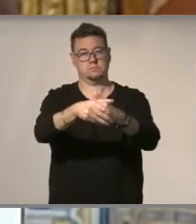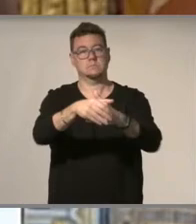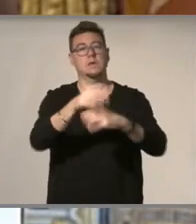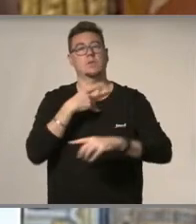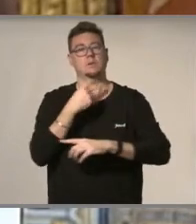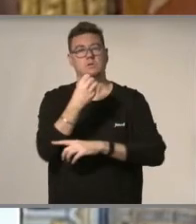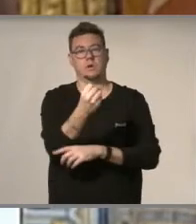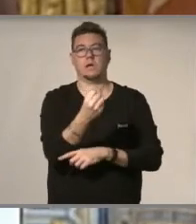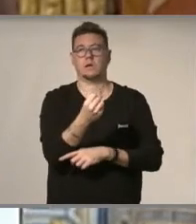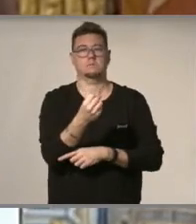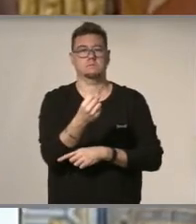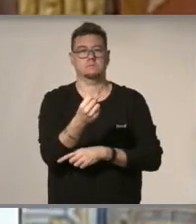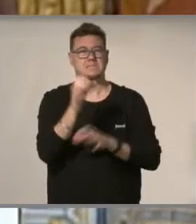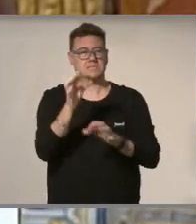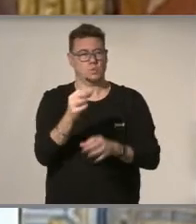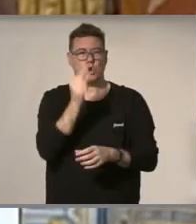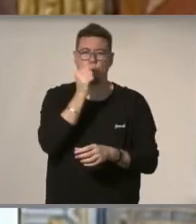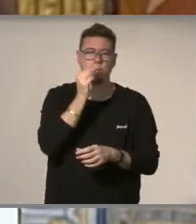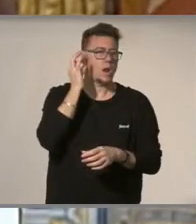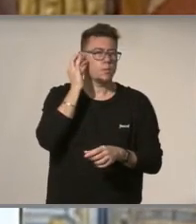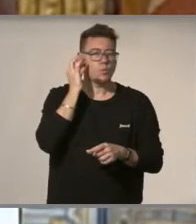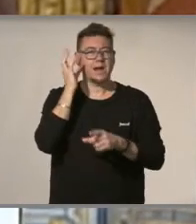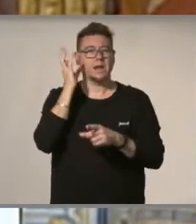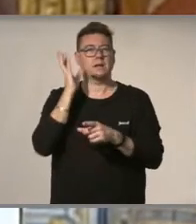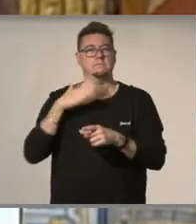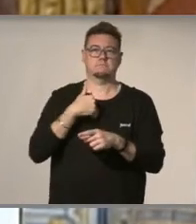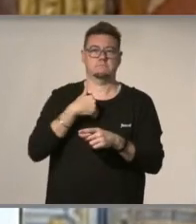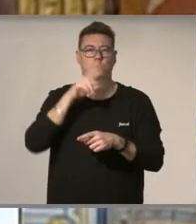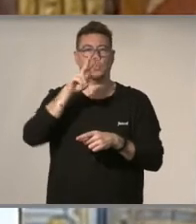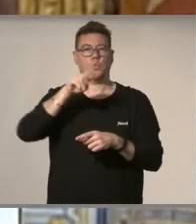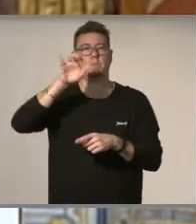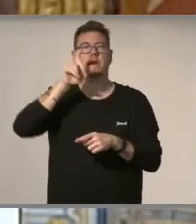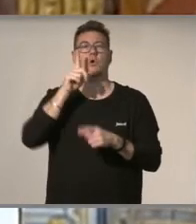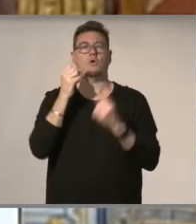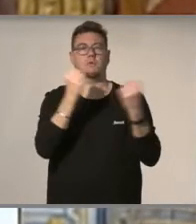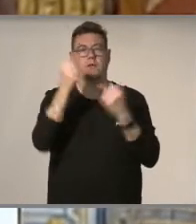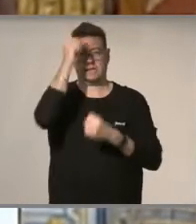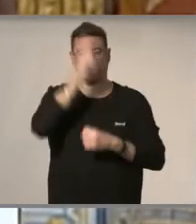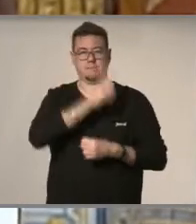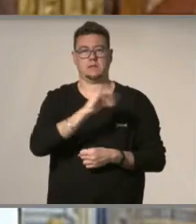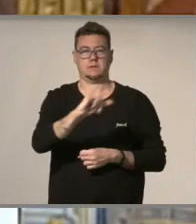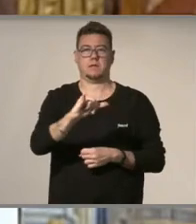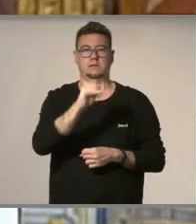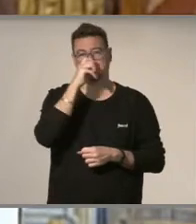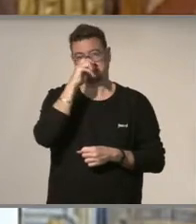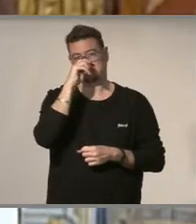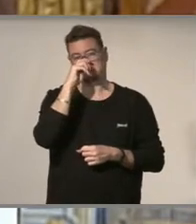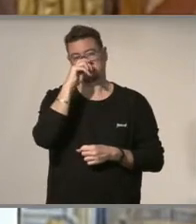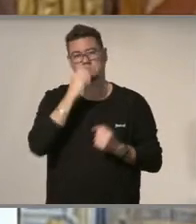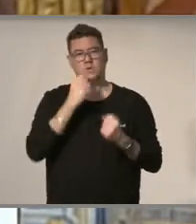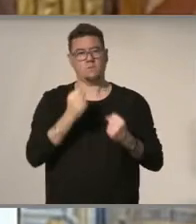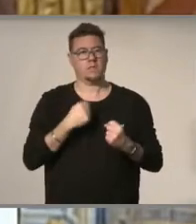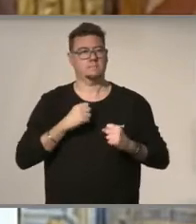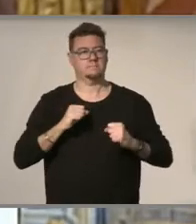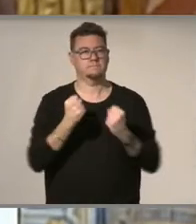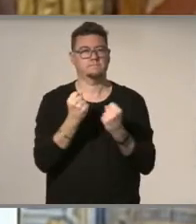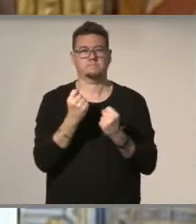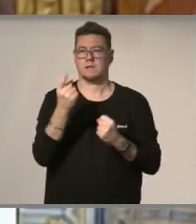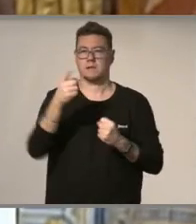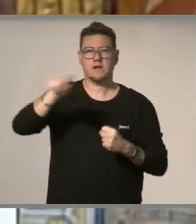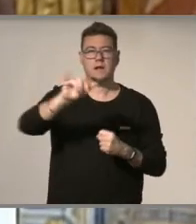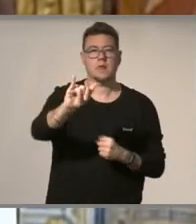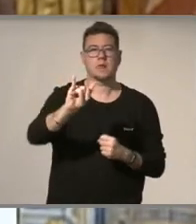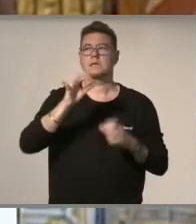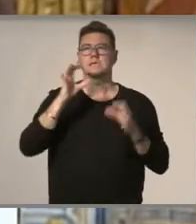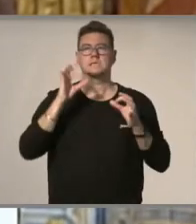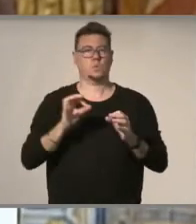ayudar, estará un hombre o una mujer de la UME y de las Fuerzas Armadas. Con esa fuerza, con esa energía que ellos tienen,